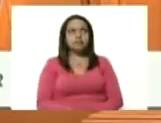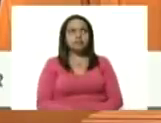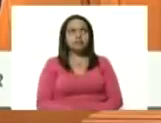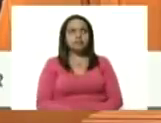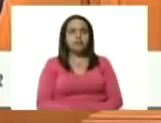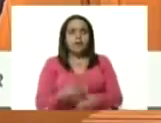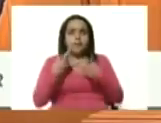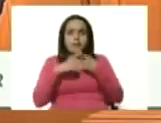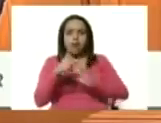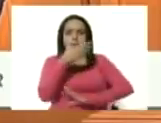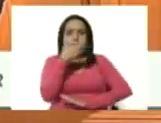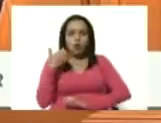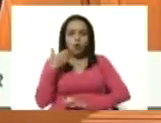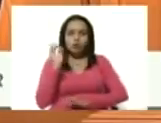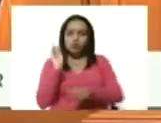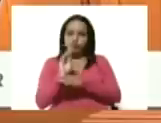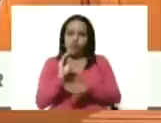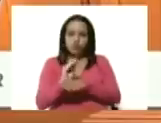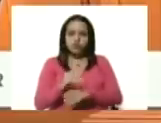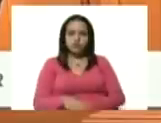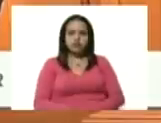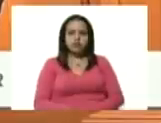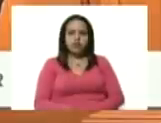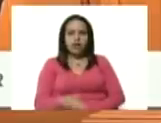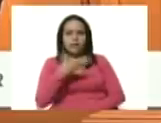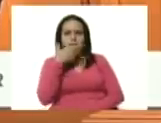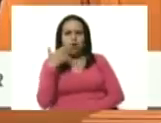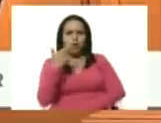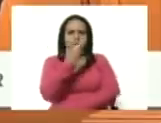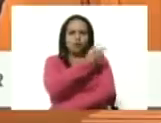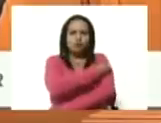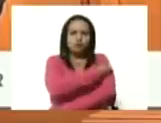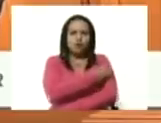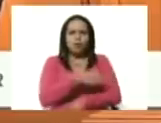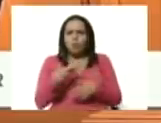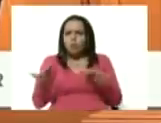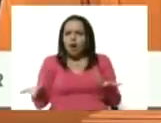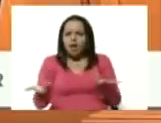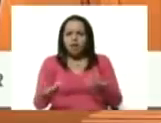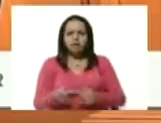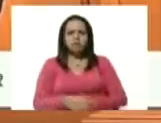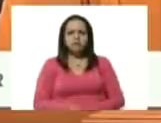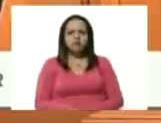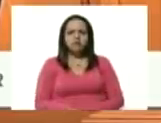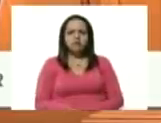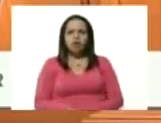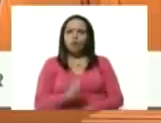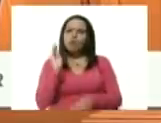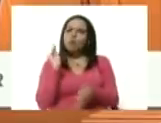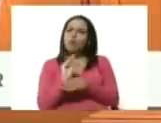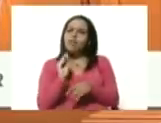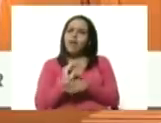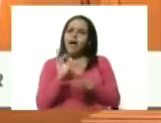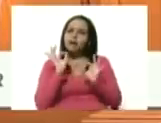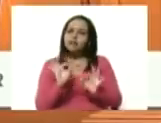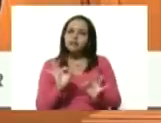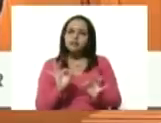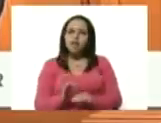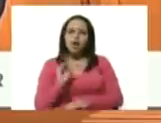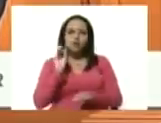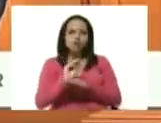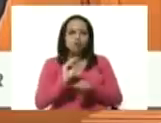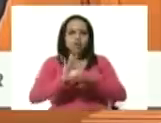Pero el mejor tratamiento, la mejor vacuna, es cuidarse, cuidar a